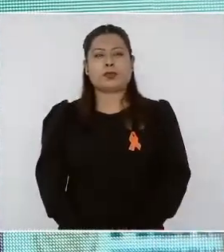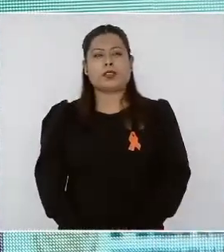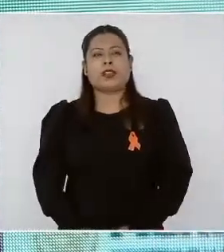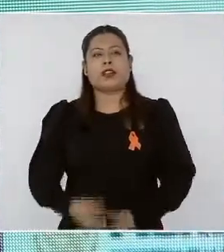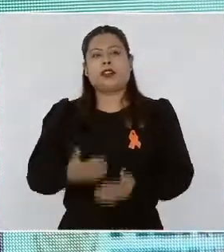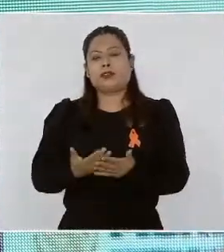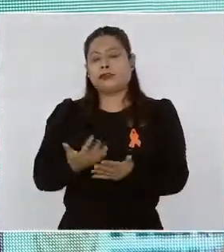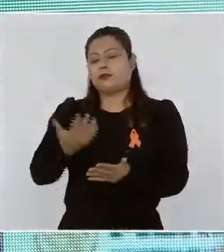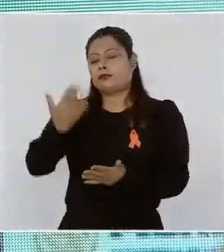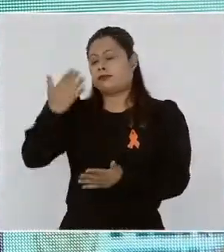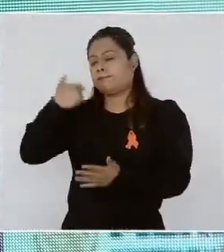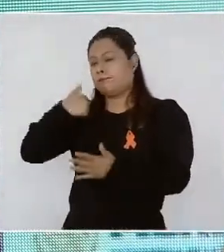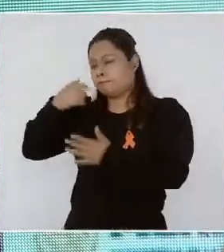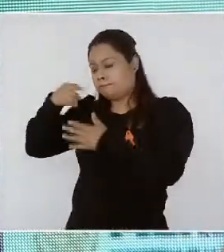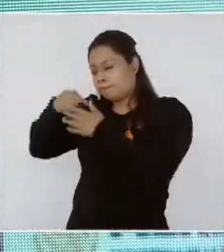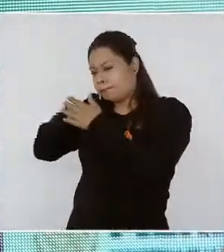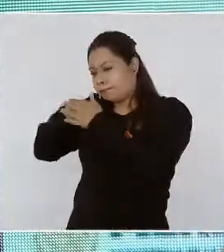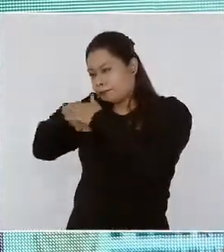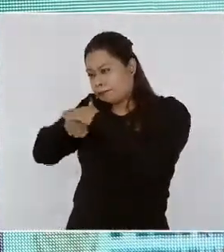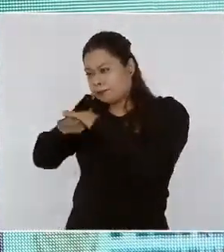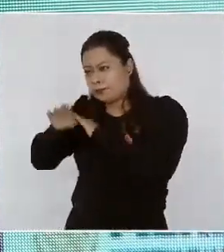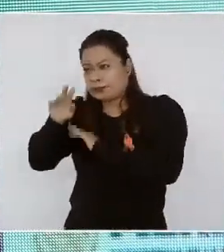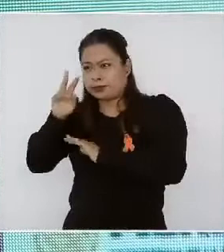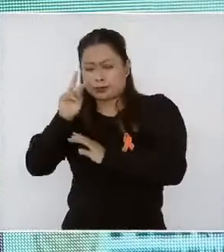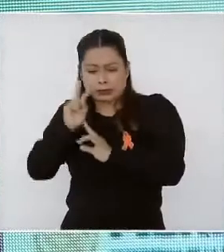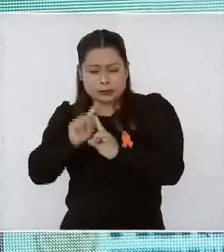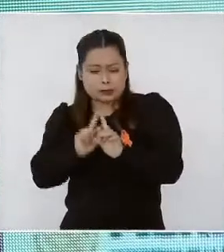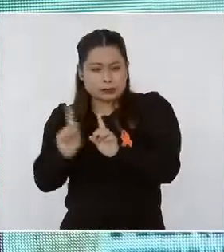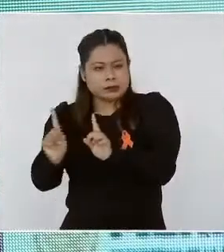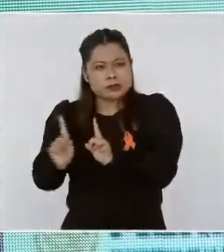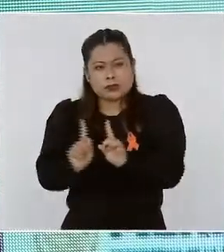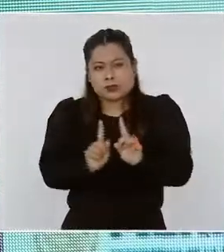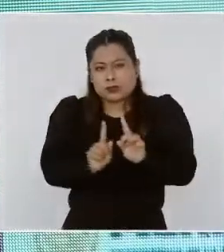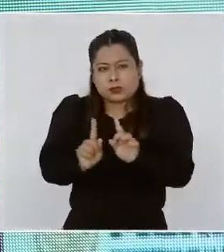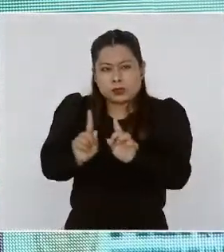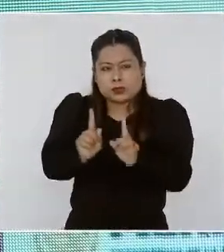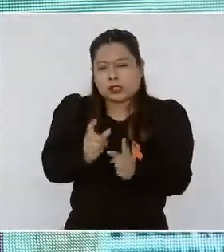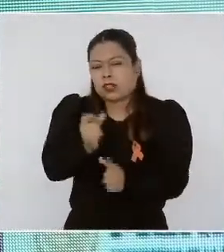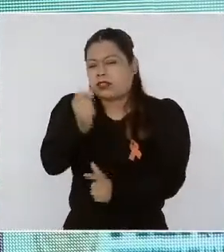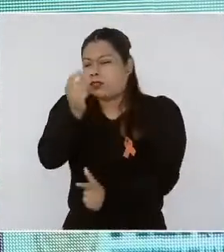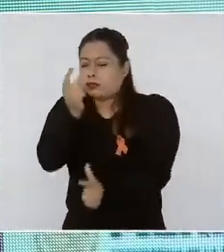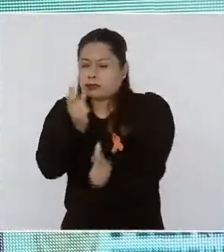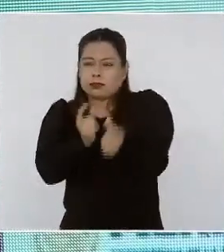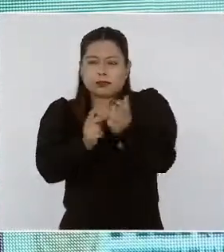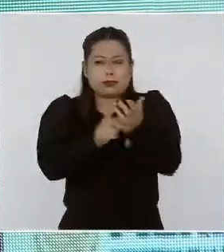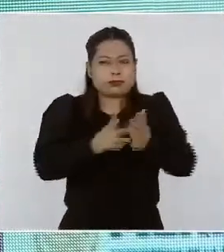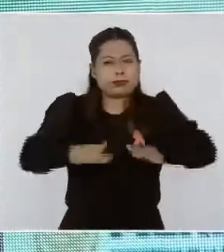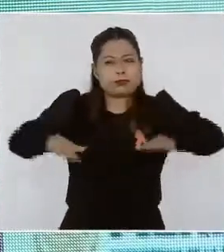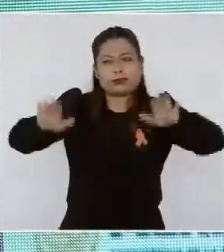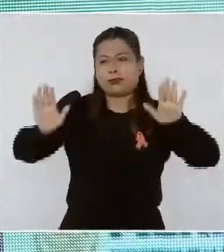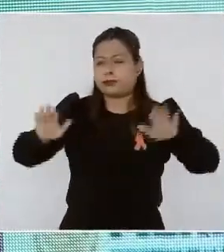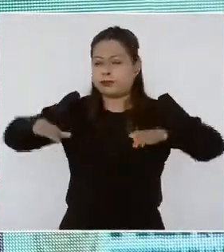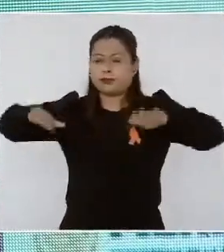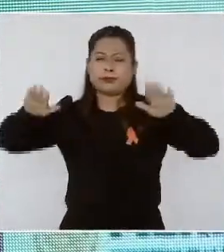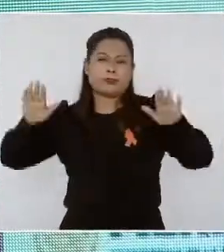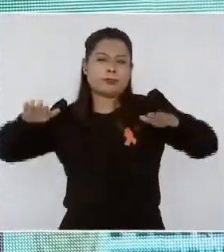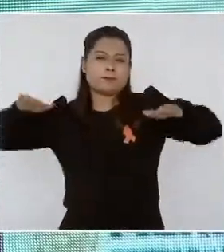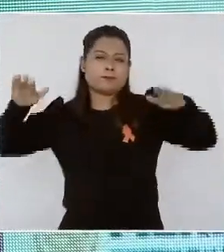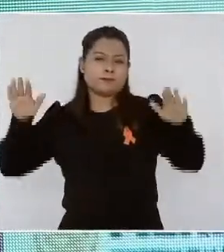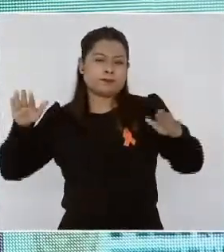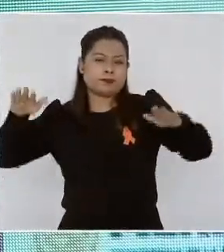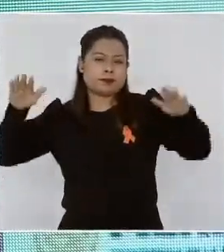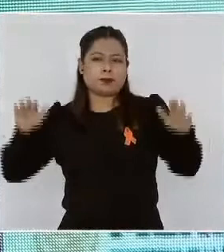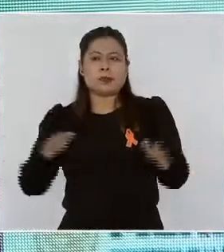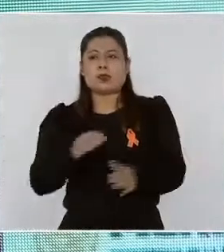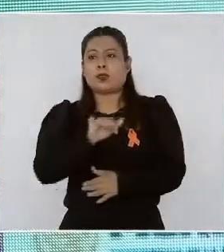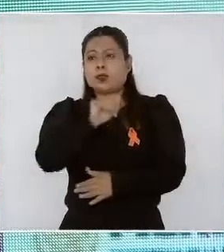Desde mi escondite lo veo pasar. Algunas veces vuela como un pájaro,